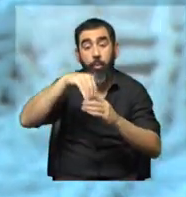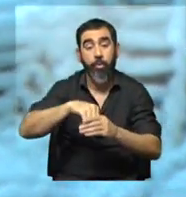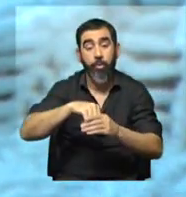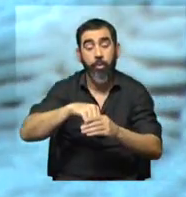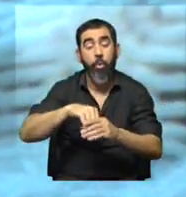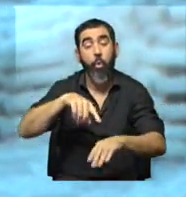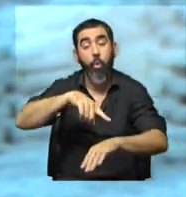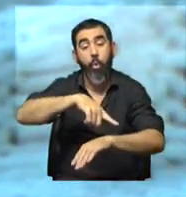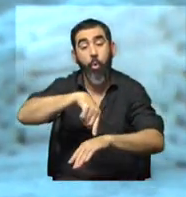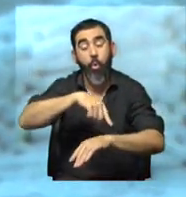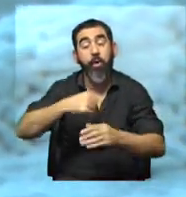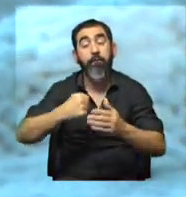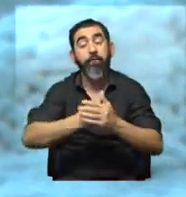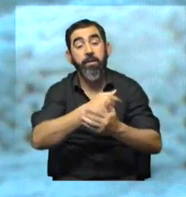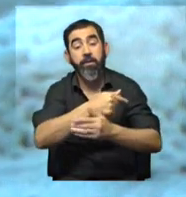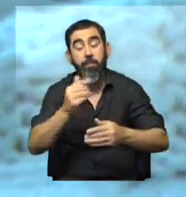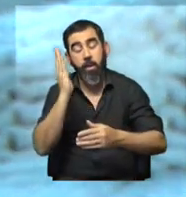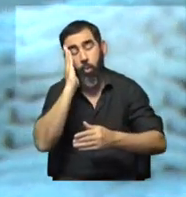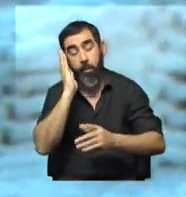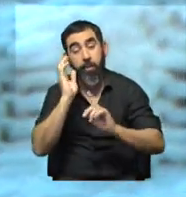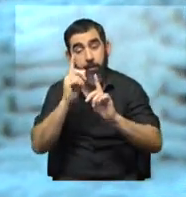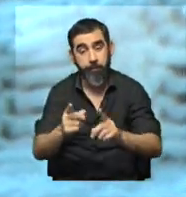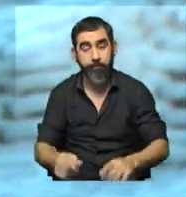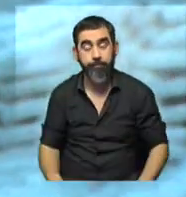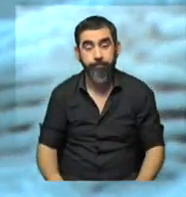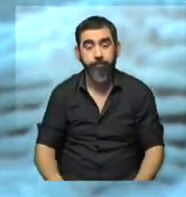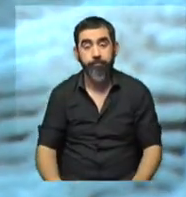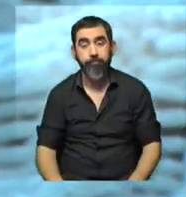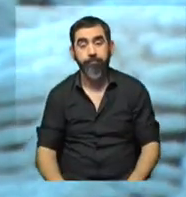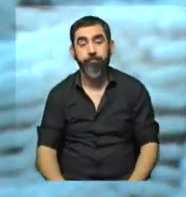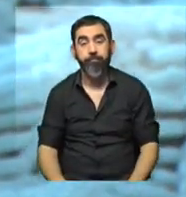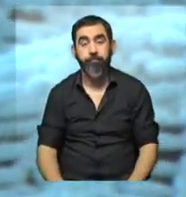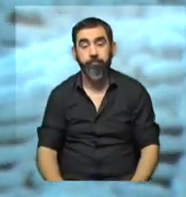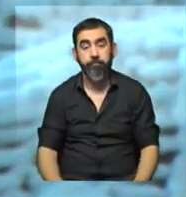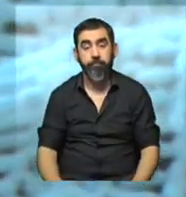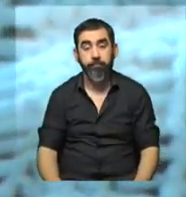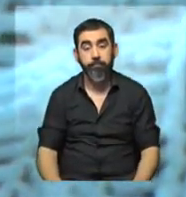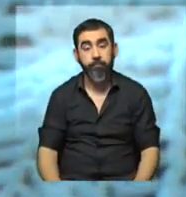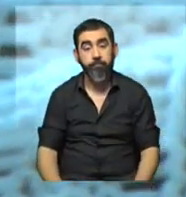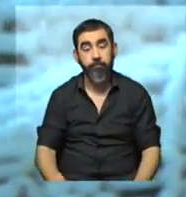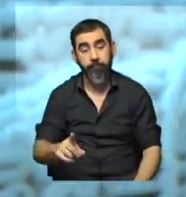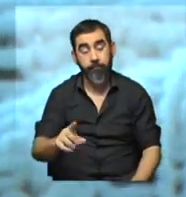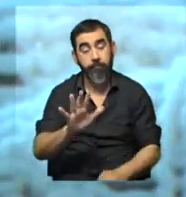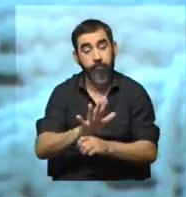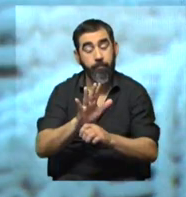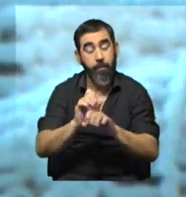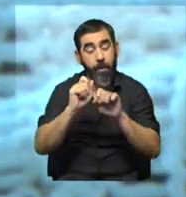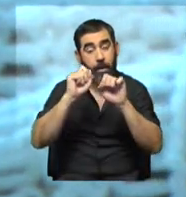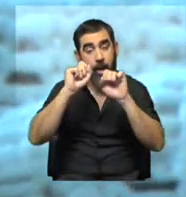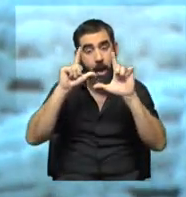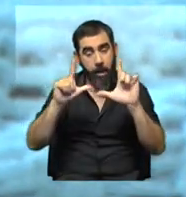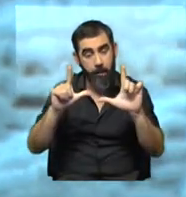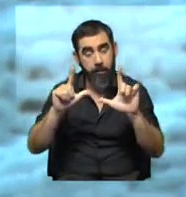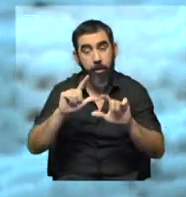de horas que duermen los fines de semana. Y eso, de alguna manera, es una alerta que no alcancen